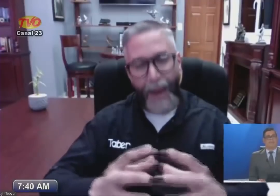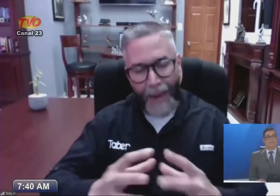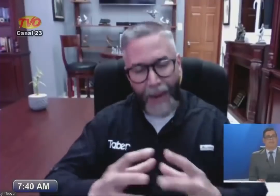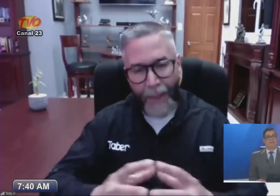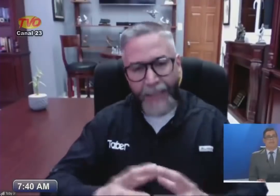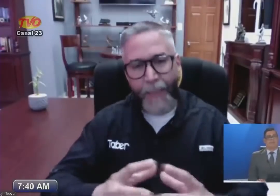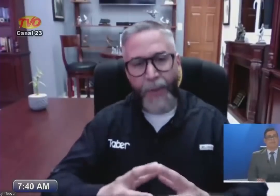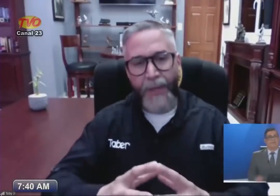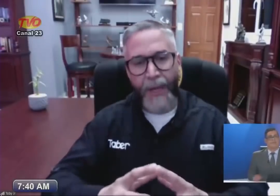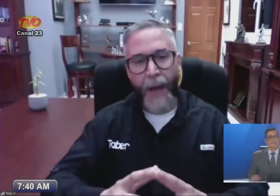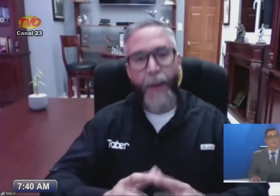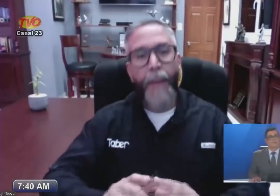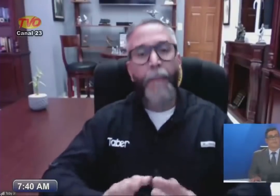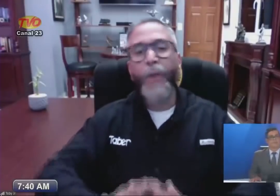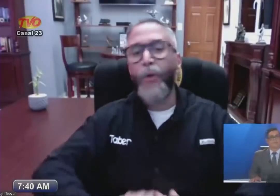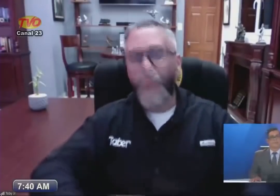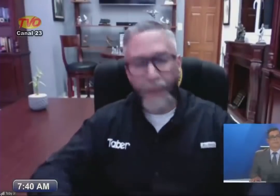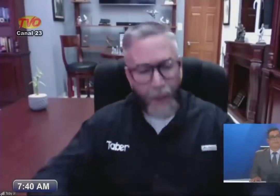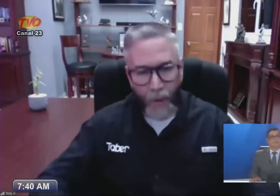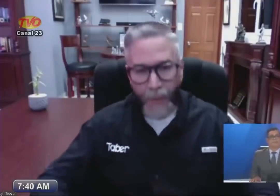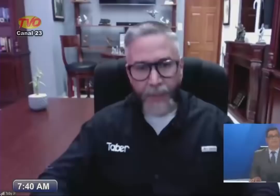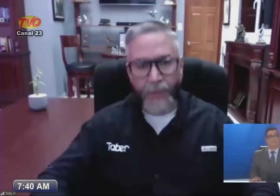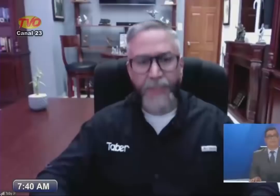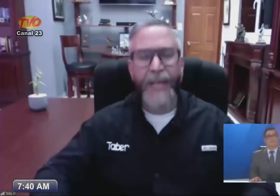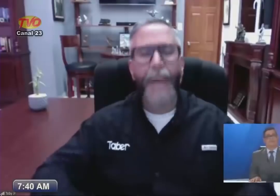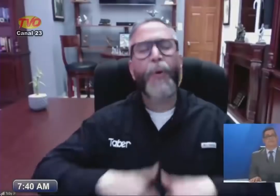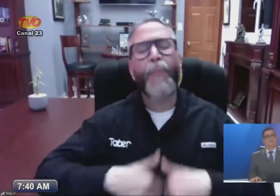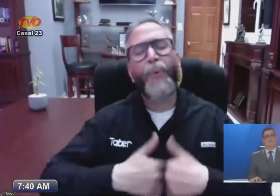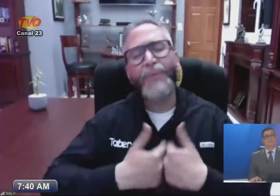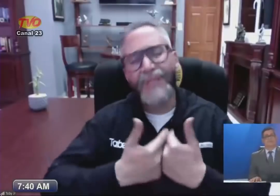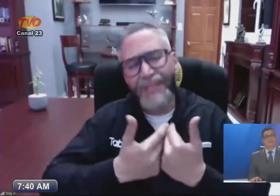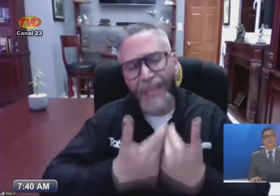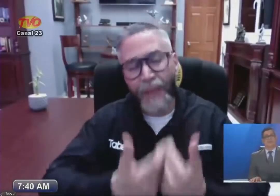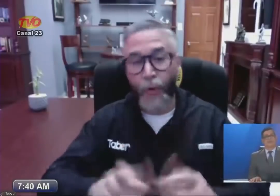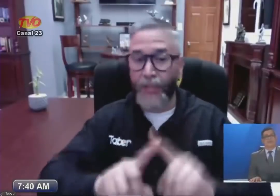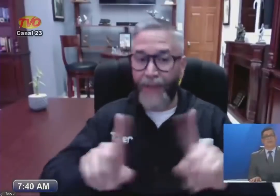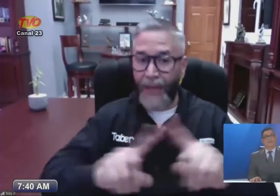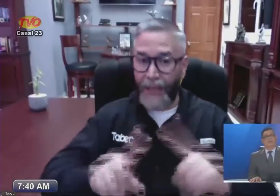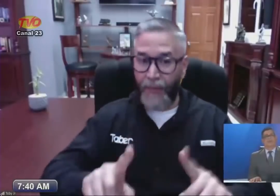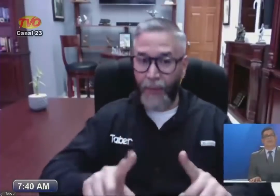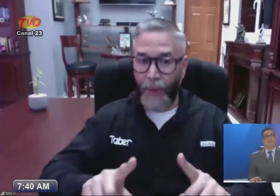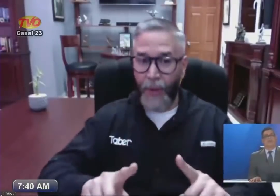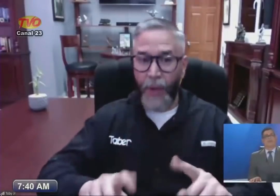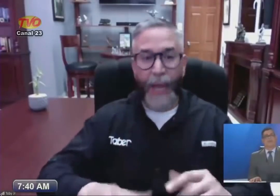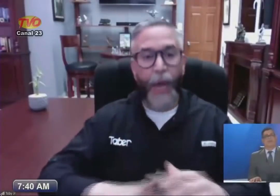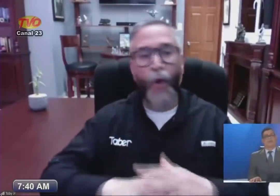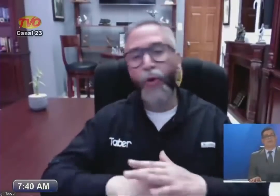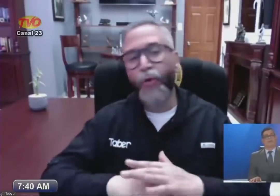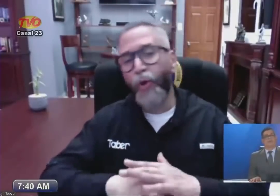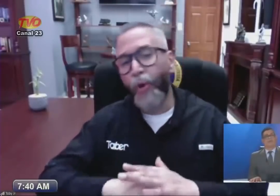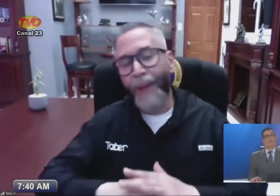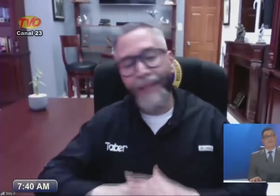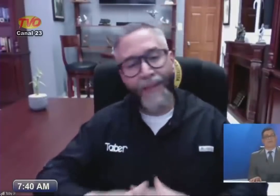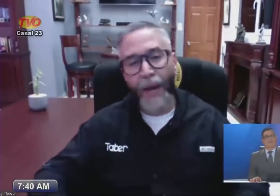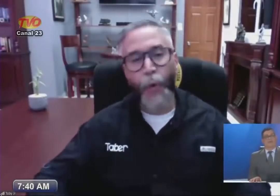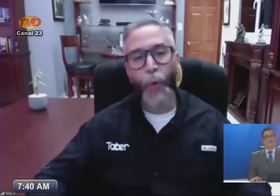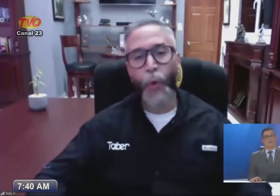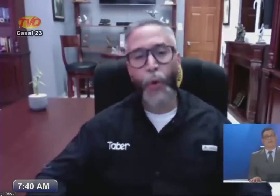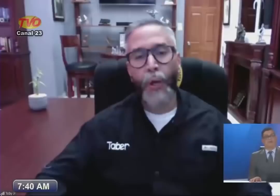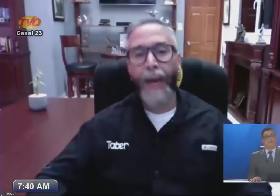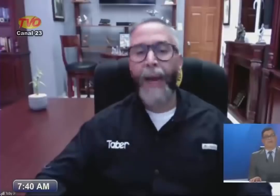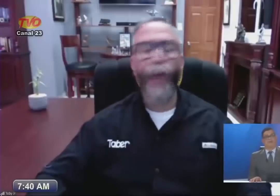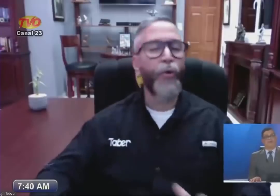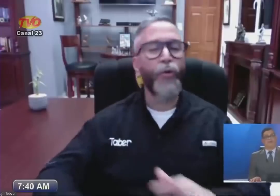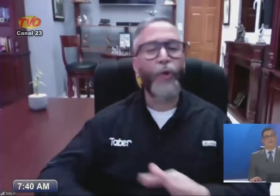a la campaña política mi humilde recomendación sea propositivo no sea venga a ti el odio no lo va a llevar al